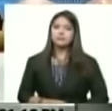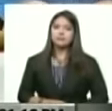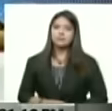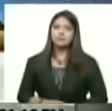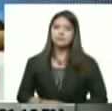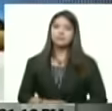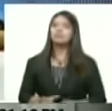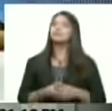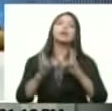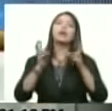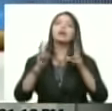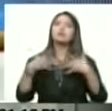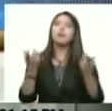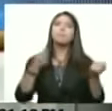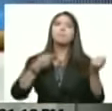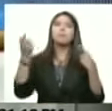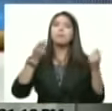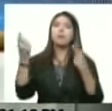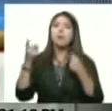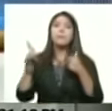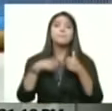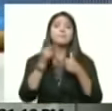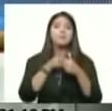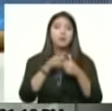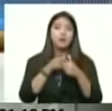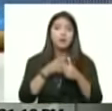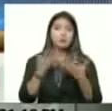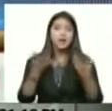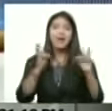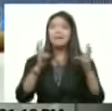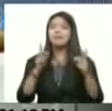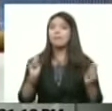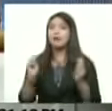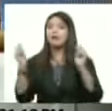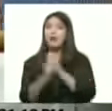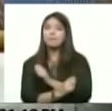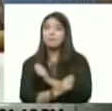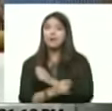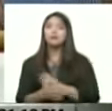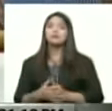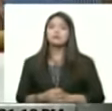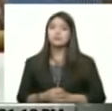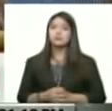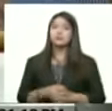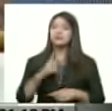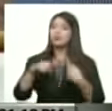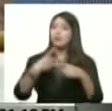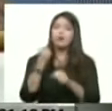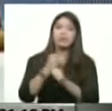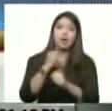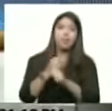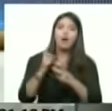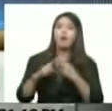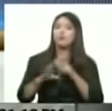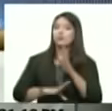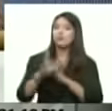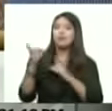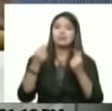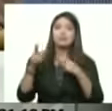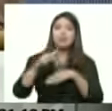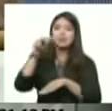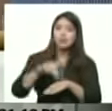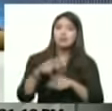Básicamente el tema de exportaciones, por supuesto, primero es el tema de sustituir importaciones, y eso genera empleo, genera riqueza nacional, genera